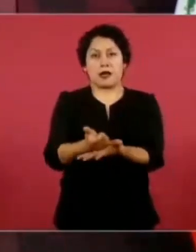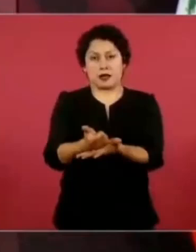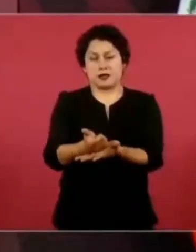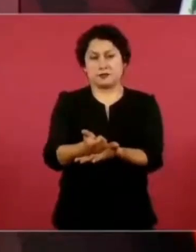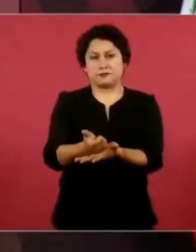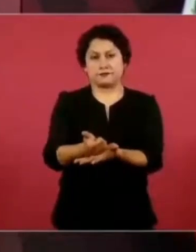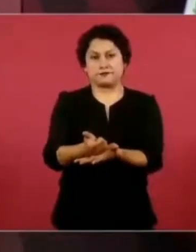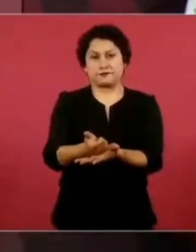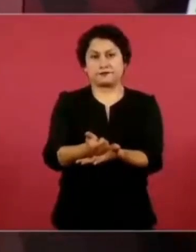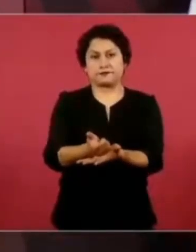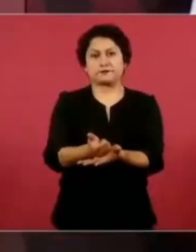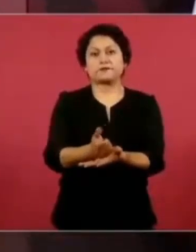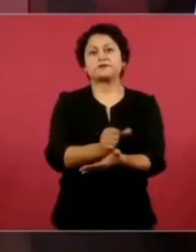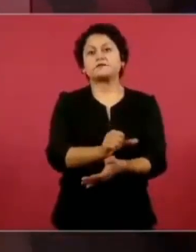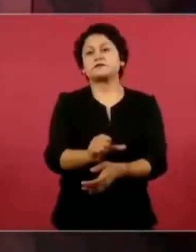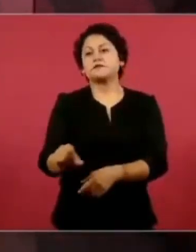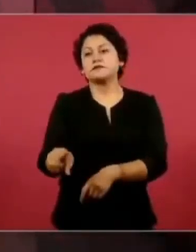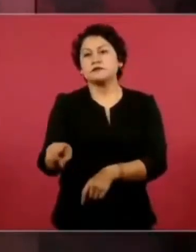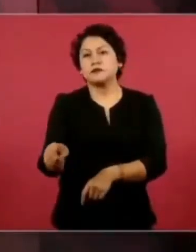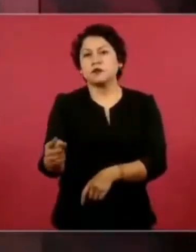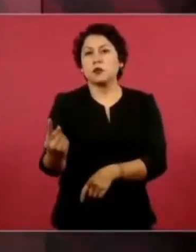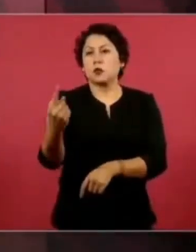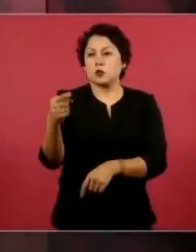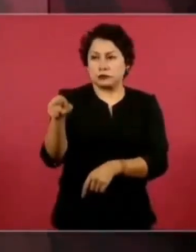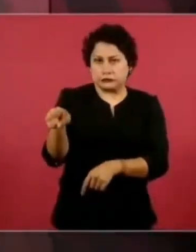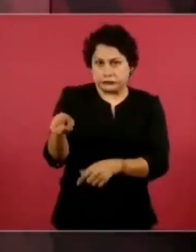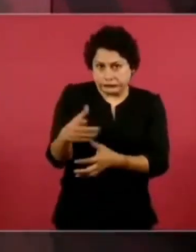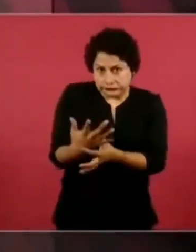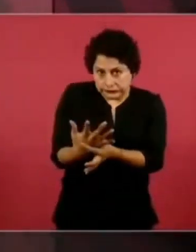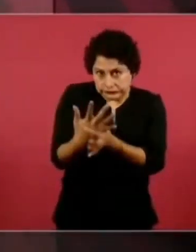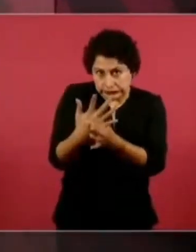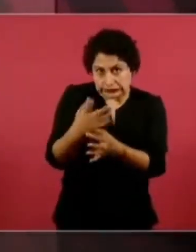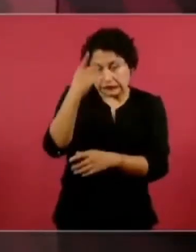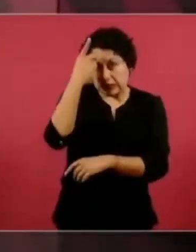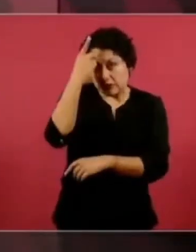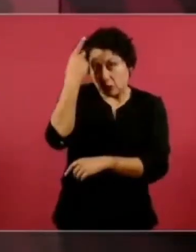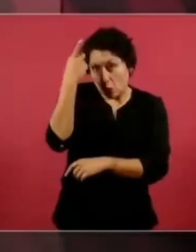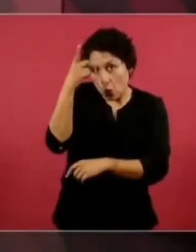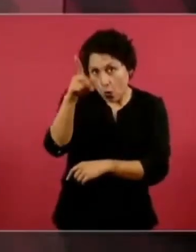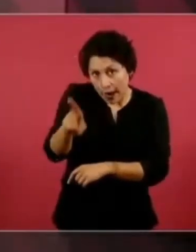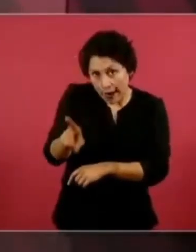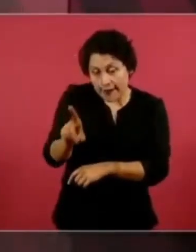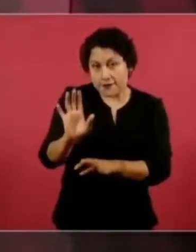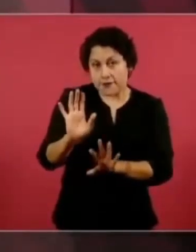a un supuesto propietario que debe ser